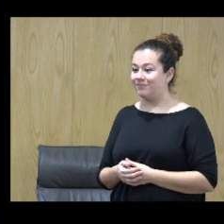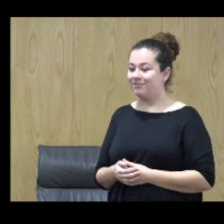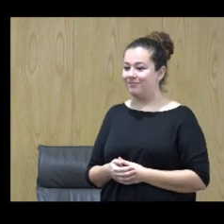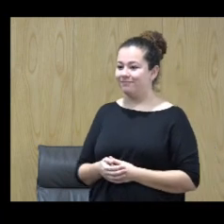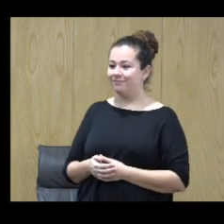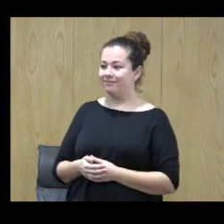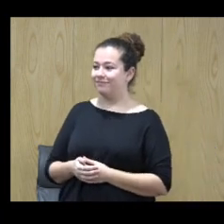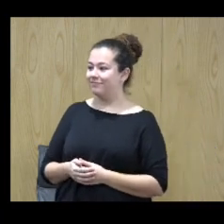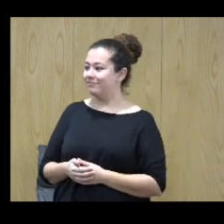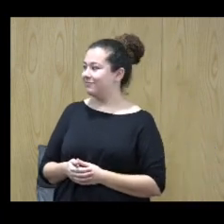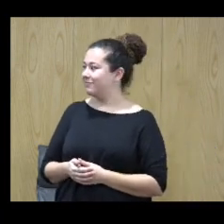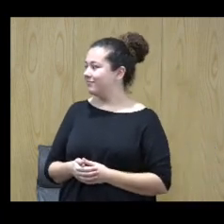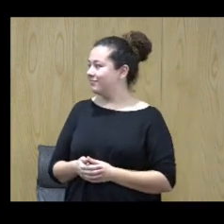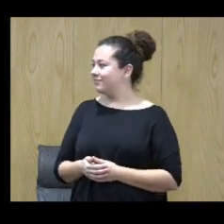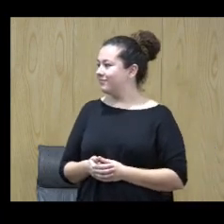representado.